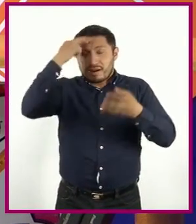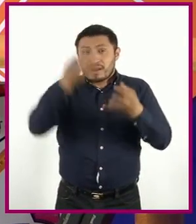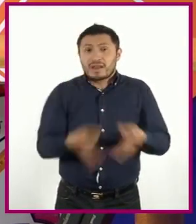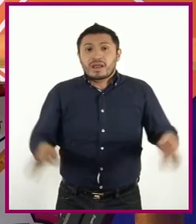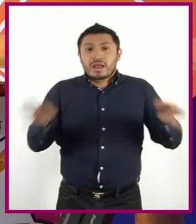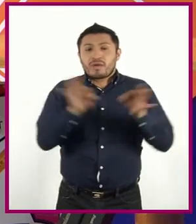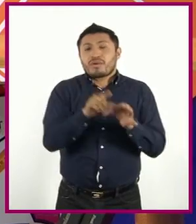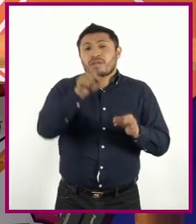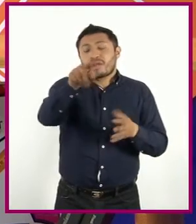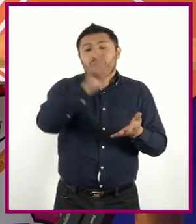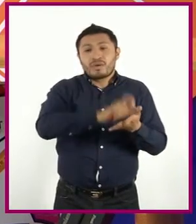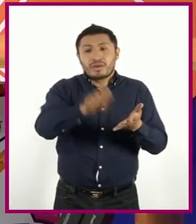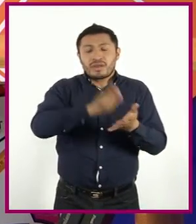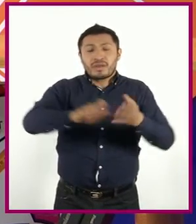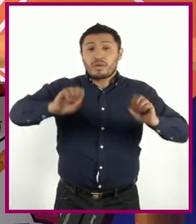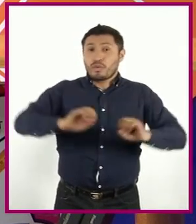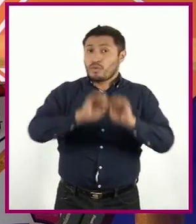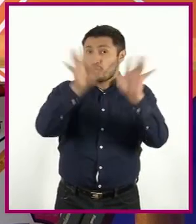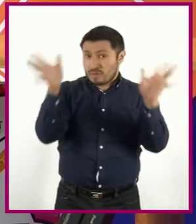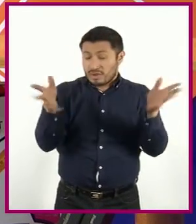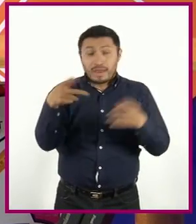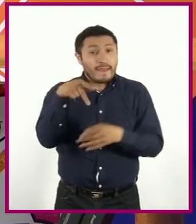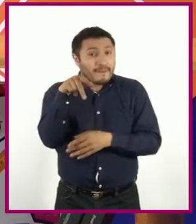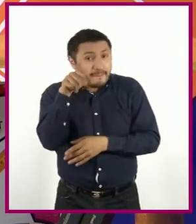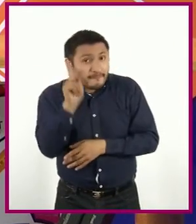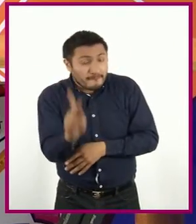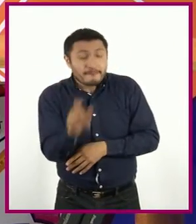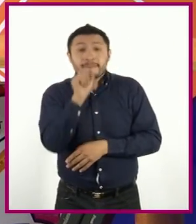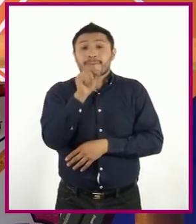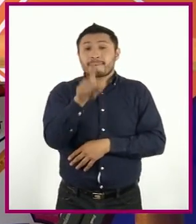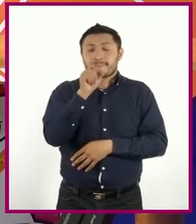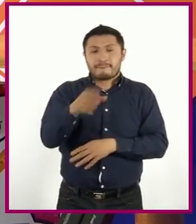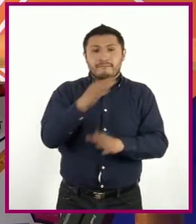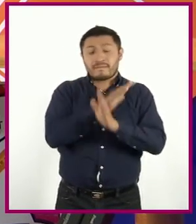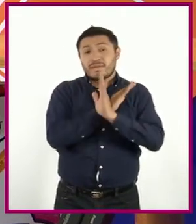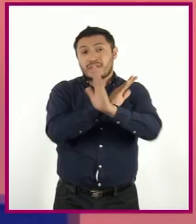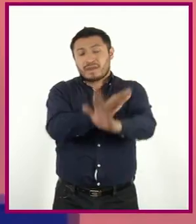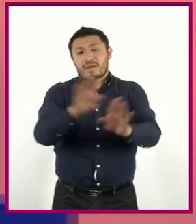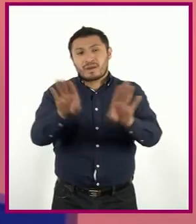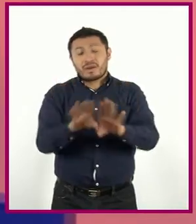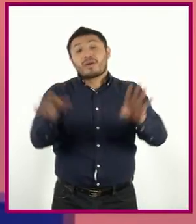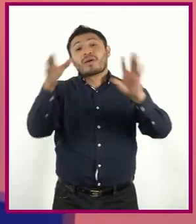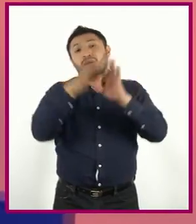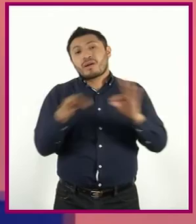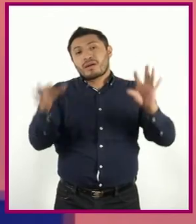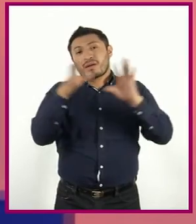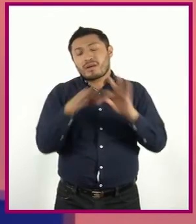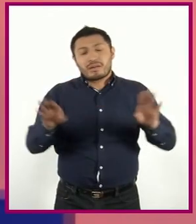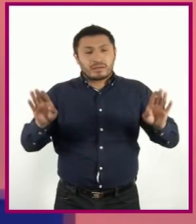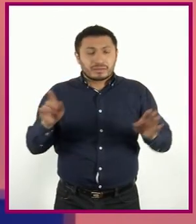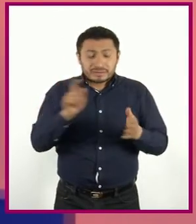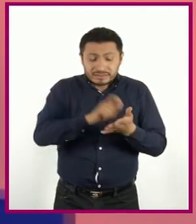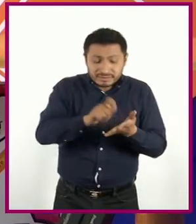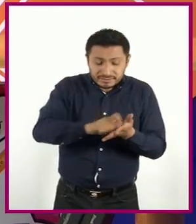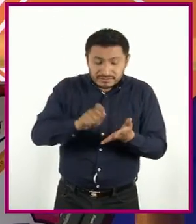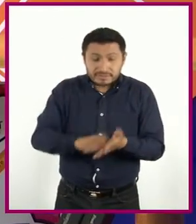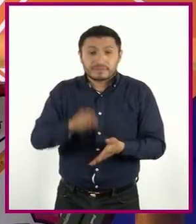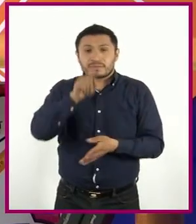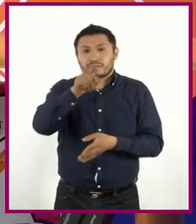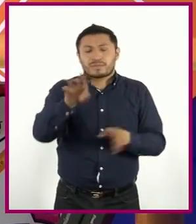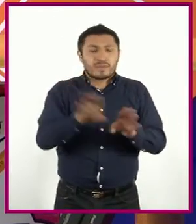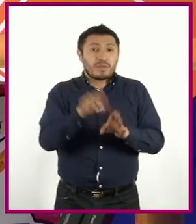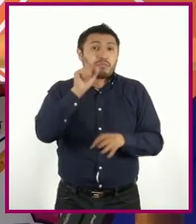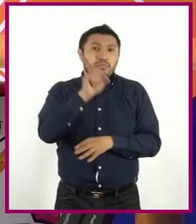nuestro escrito sea claro. Sin embargo, también hay que evitar que en las explicaciones detalladas caigamos